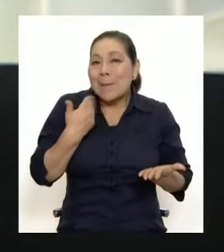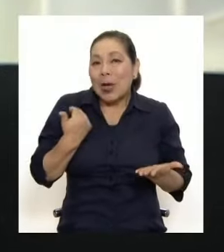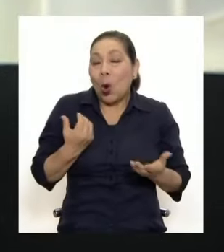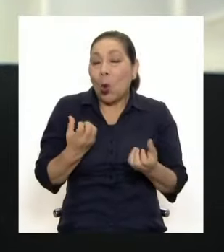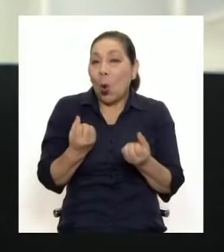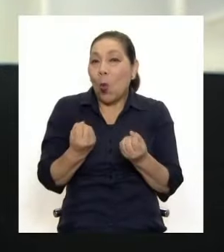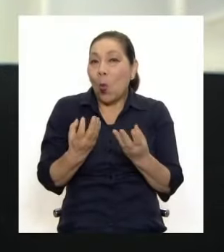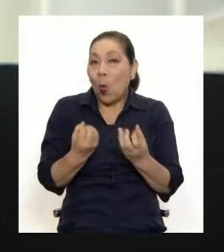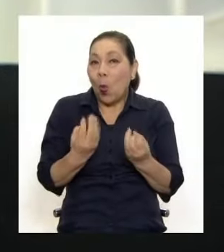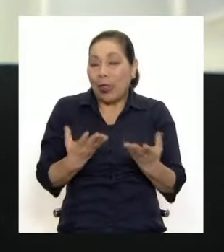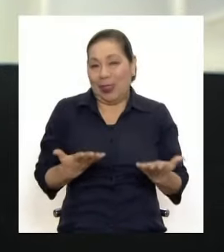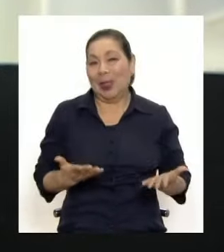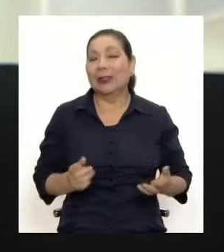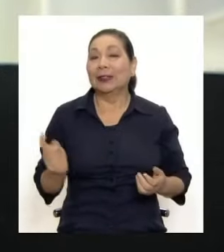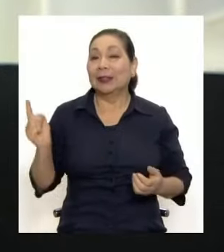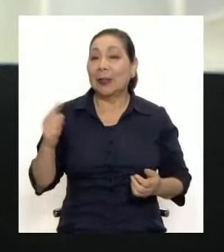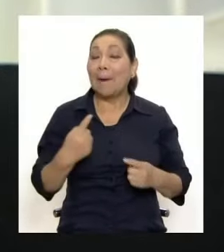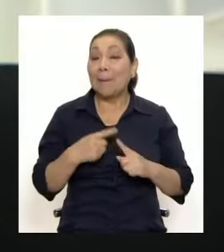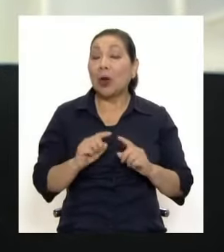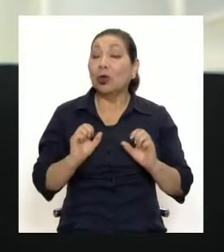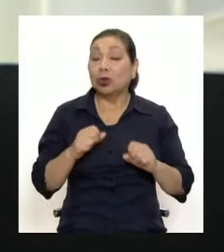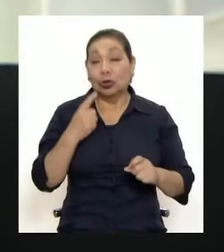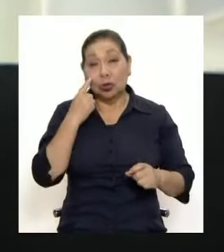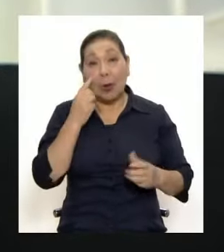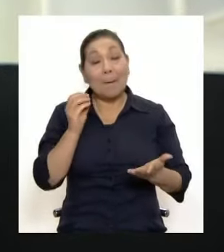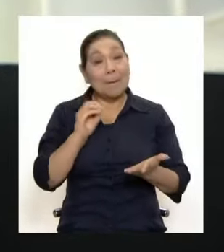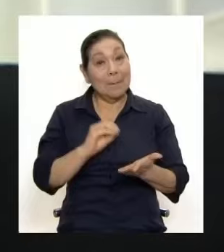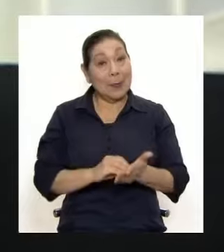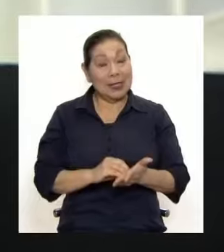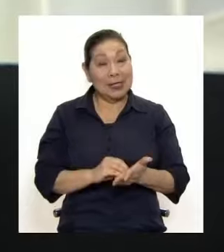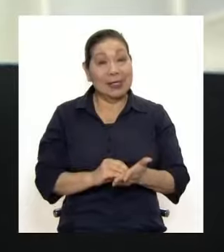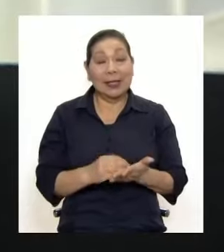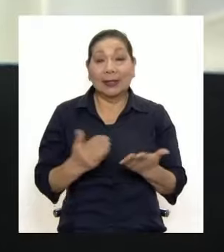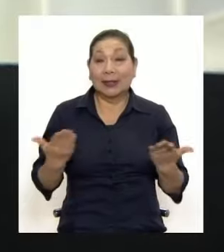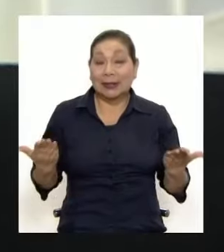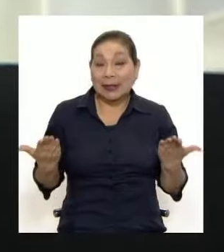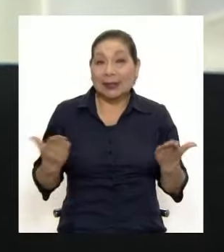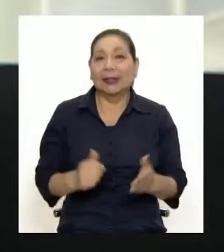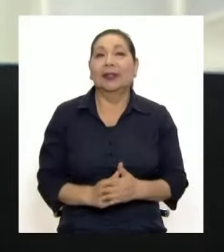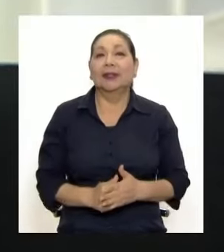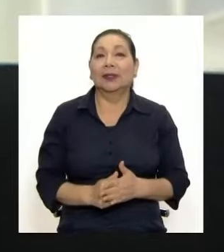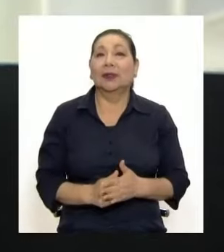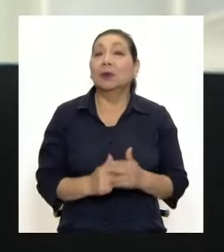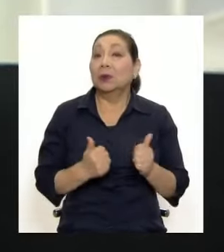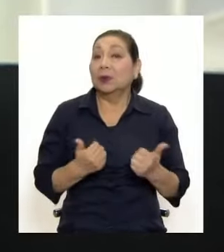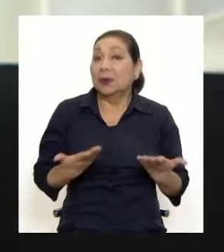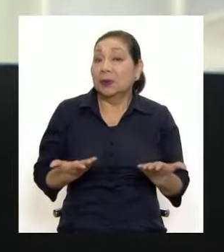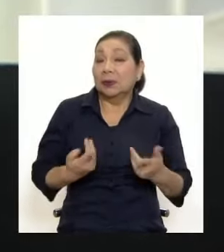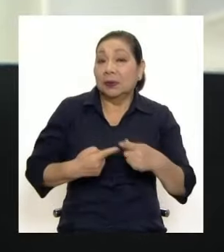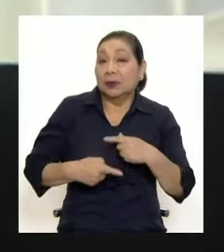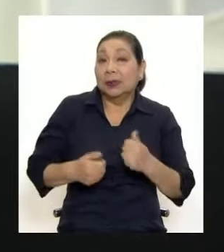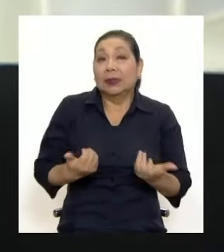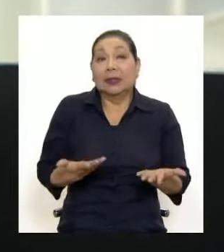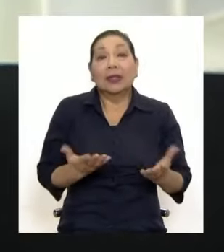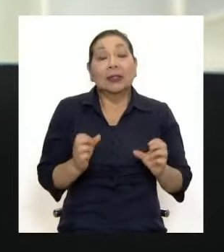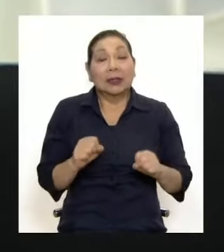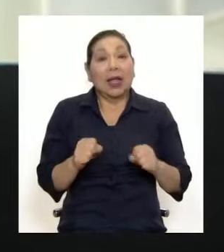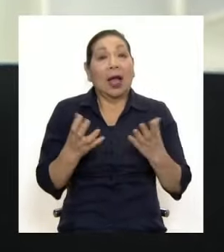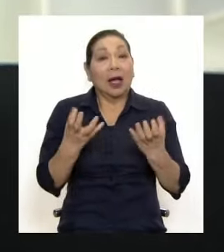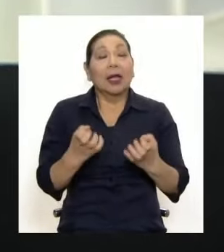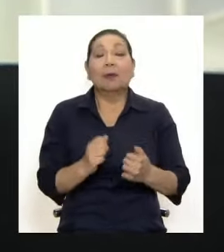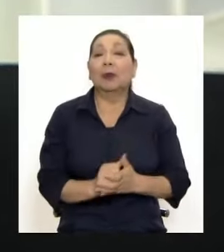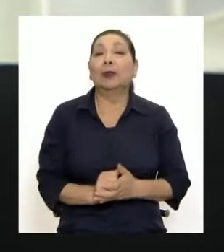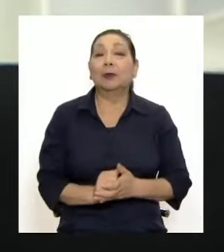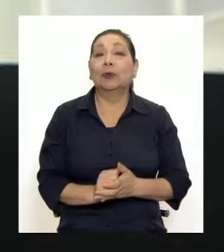cifras en este sector para poder conocer más de este de de esto bueno que se viene para nuestro país queremos